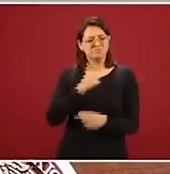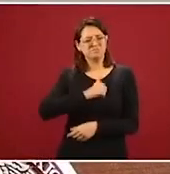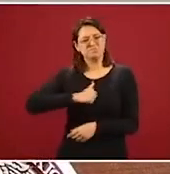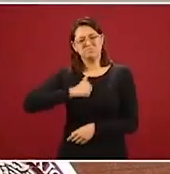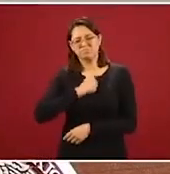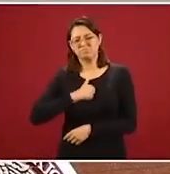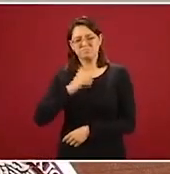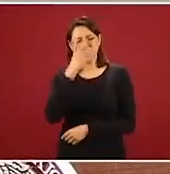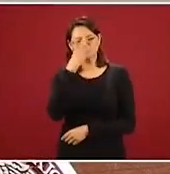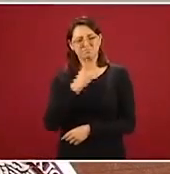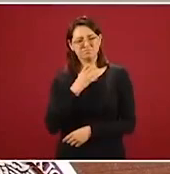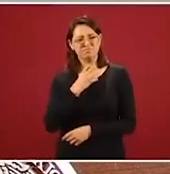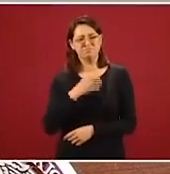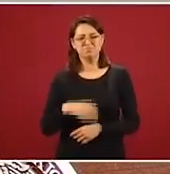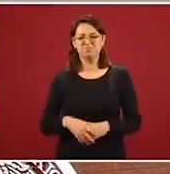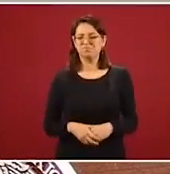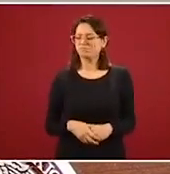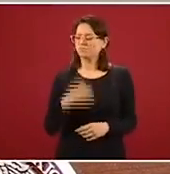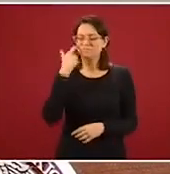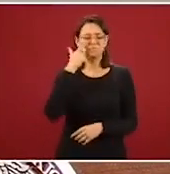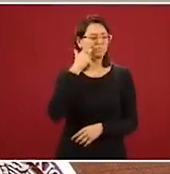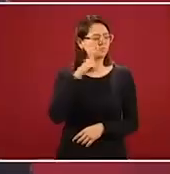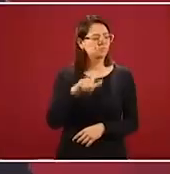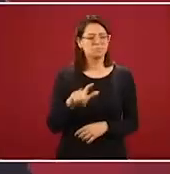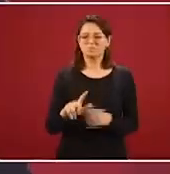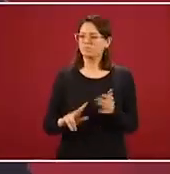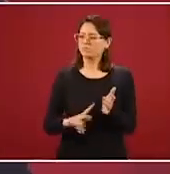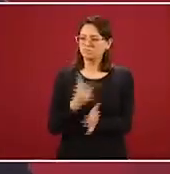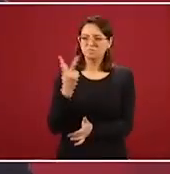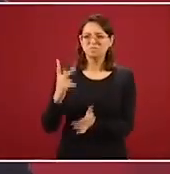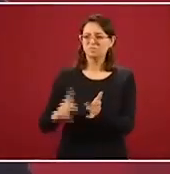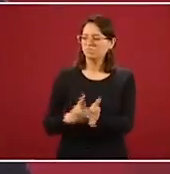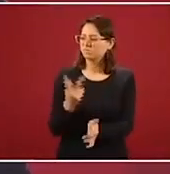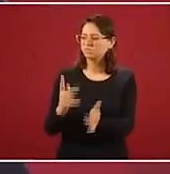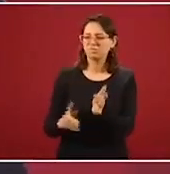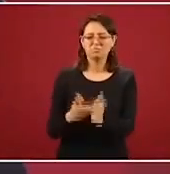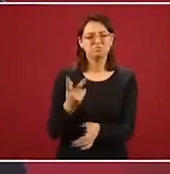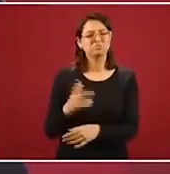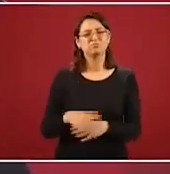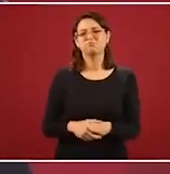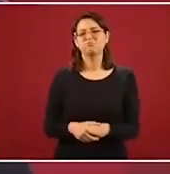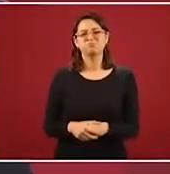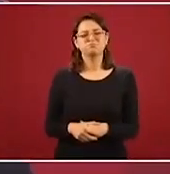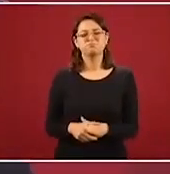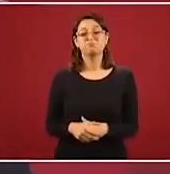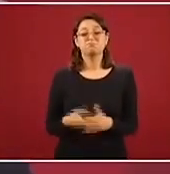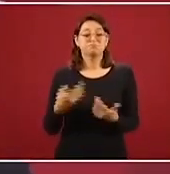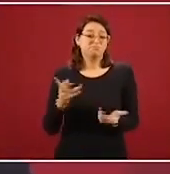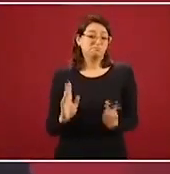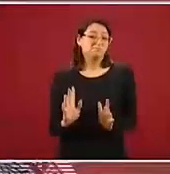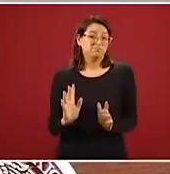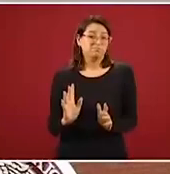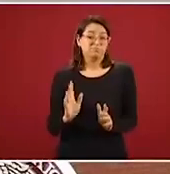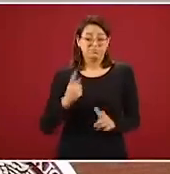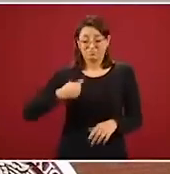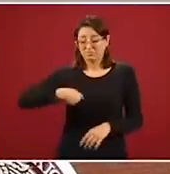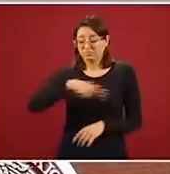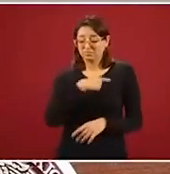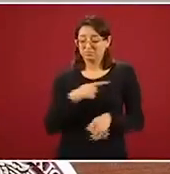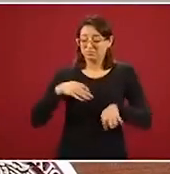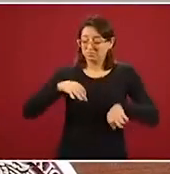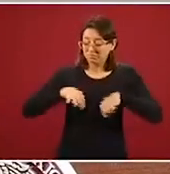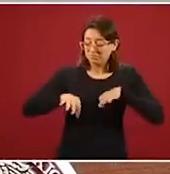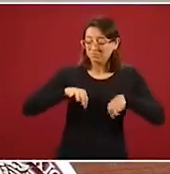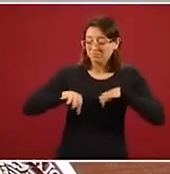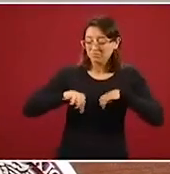lo deseamos, y estamos trabajando para que esto no